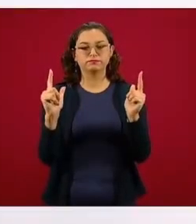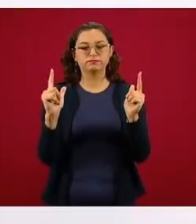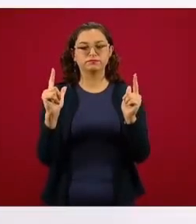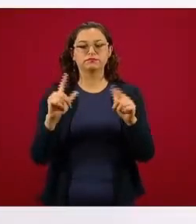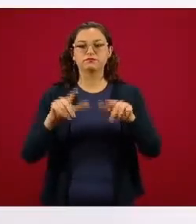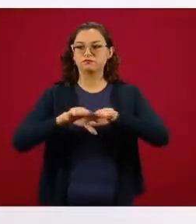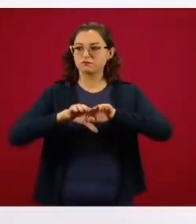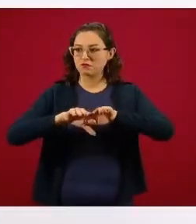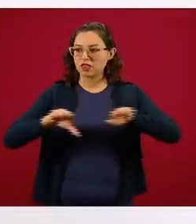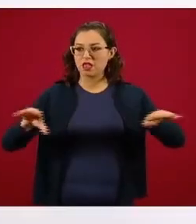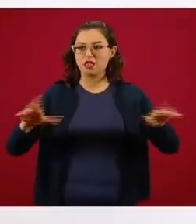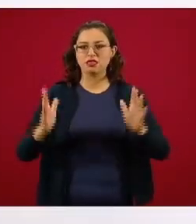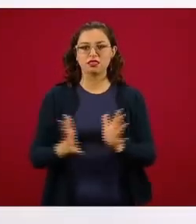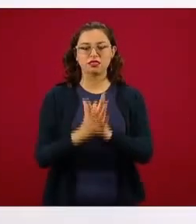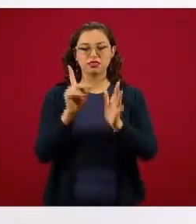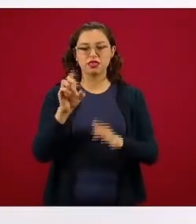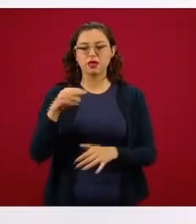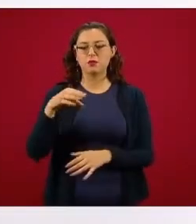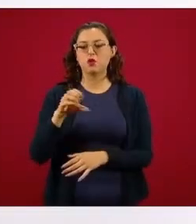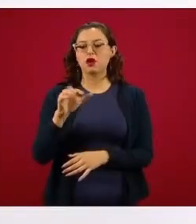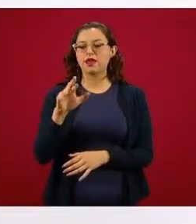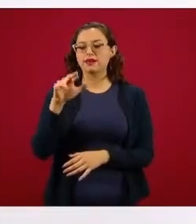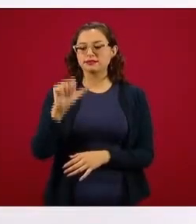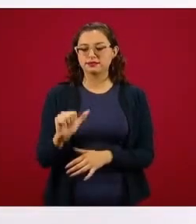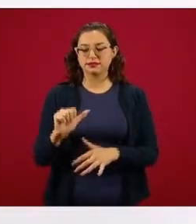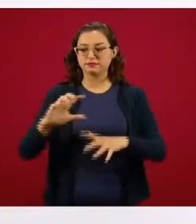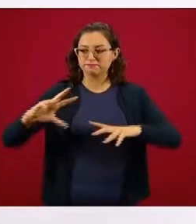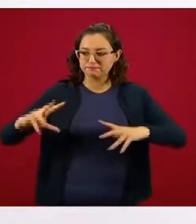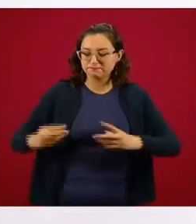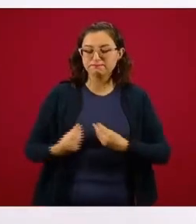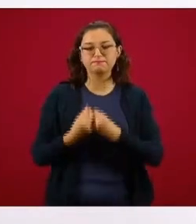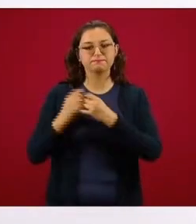la democracia y la fraternidad.